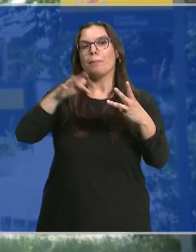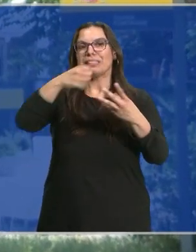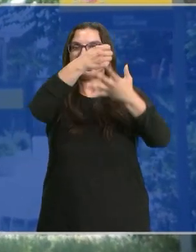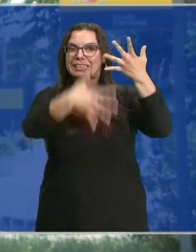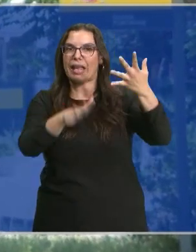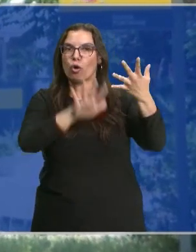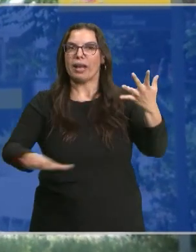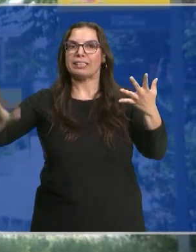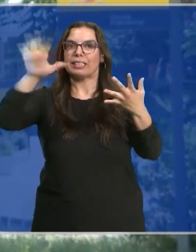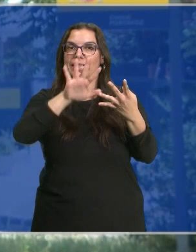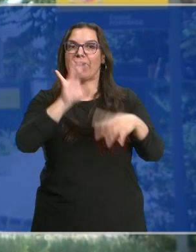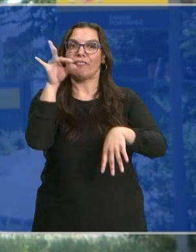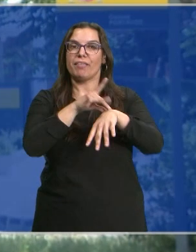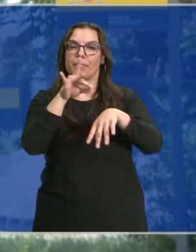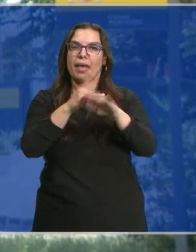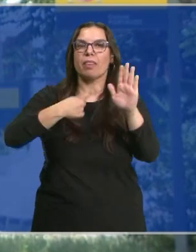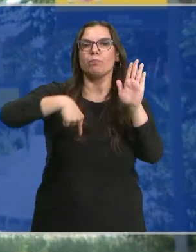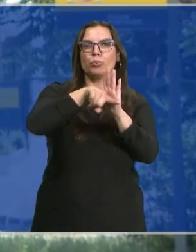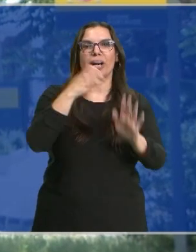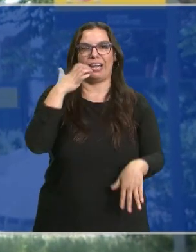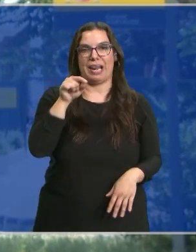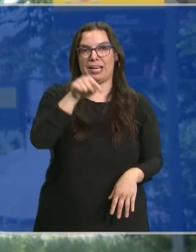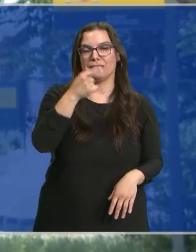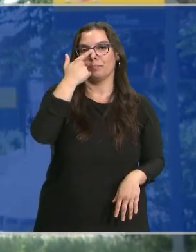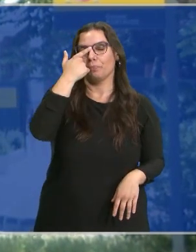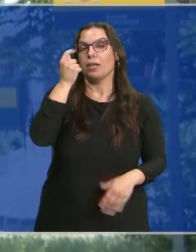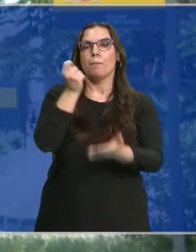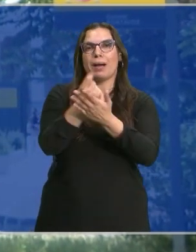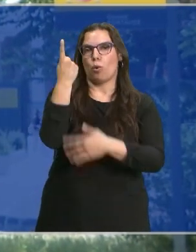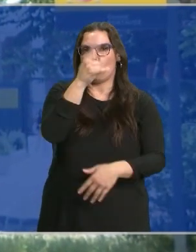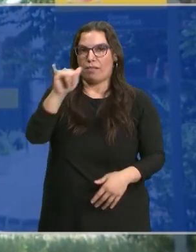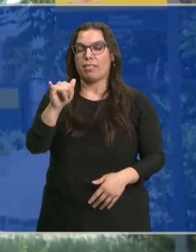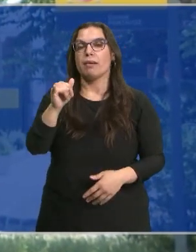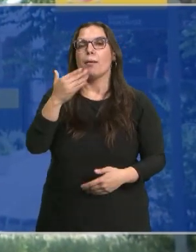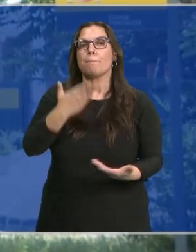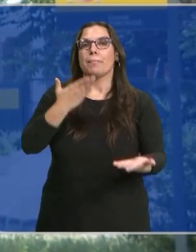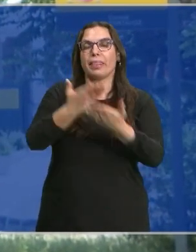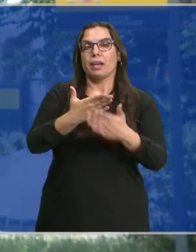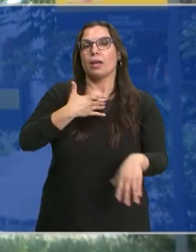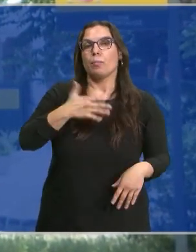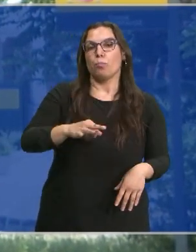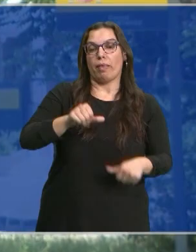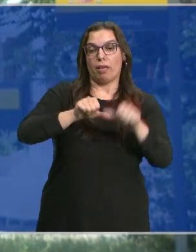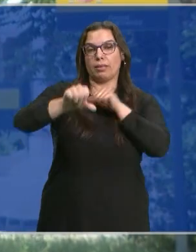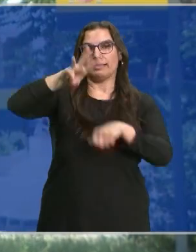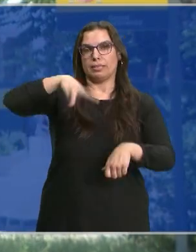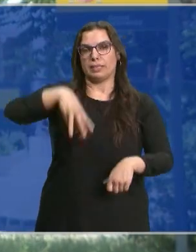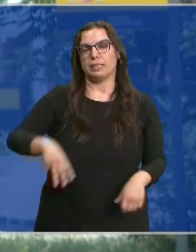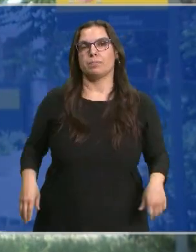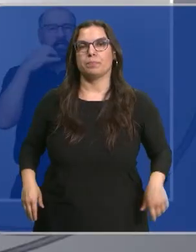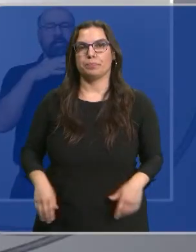el listado estatal de enfermedades raras se harán en un pago único y se podrán solicitar a lo largo de tres meses.